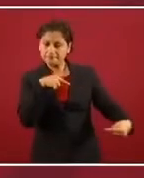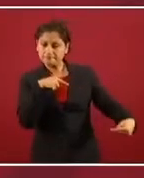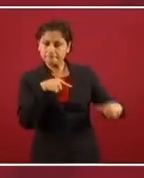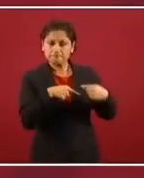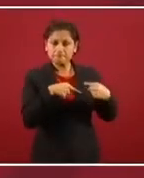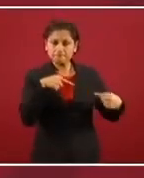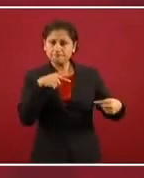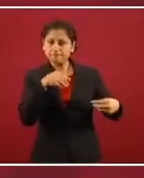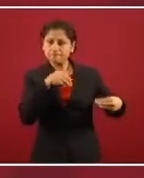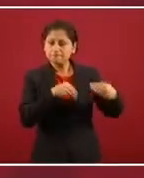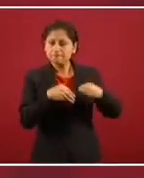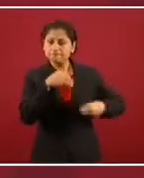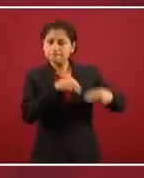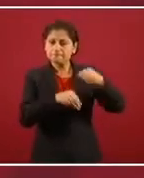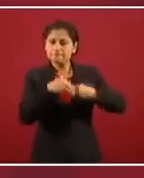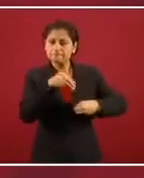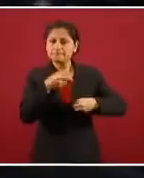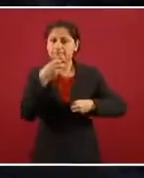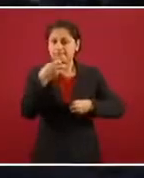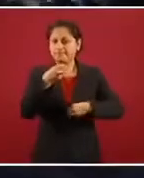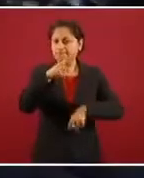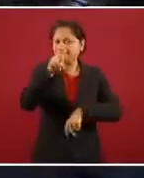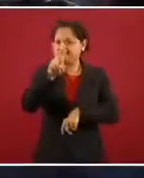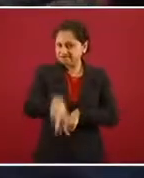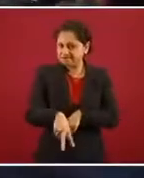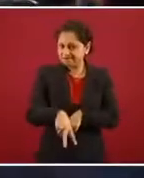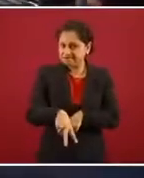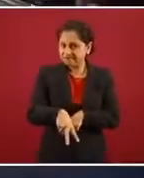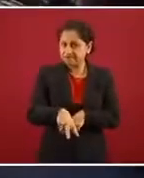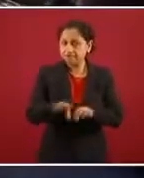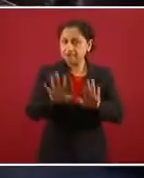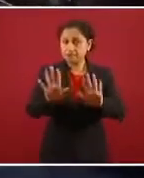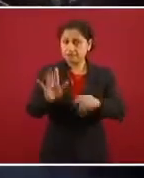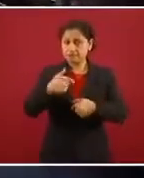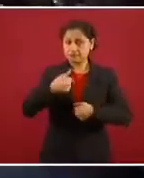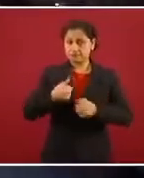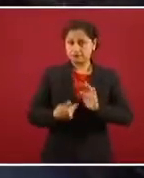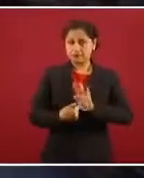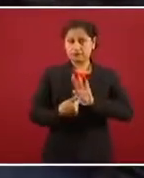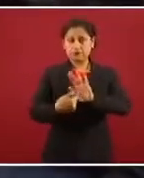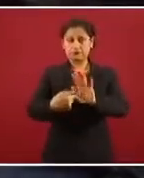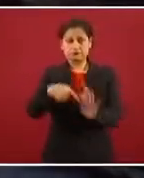y no pues quiero presumir,